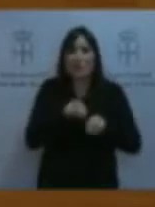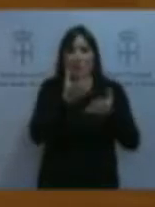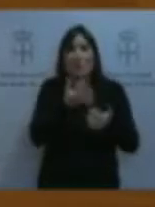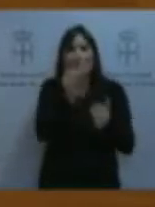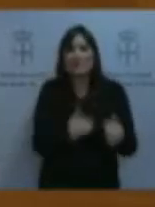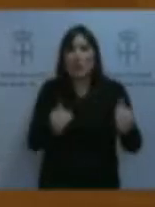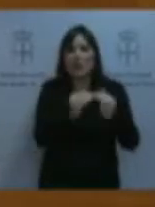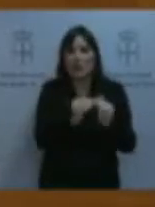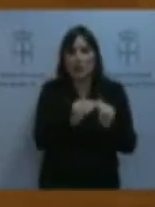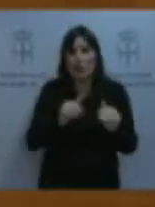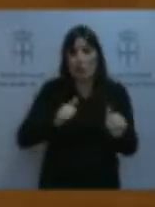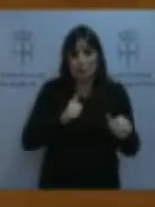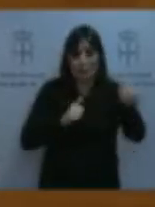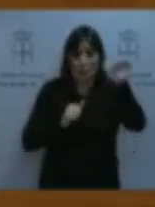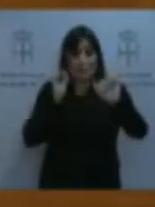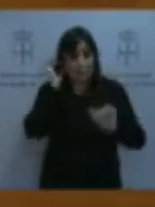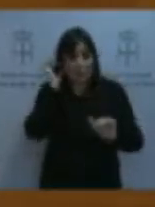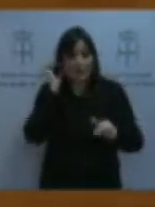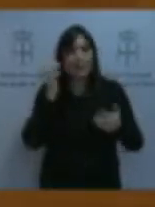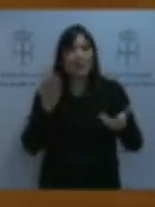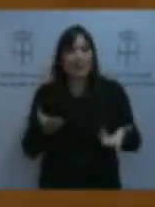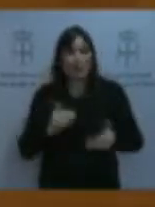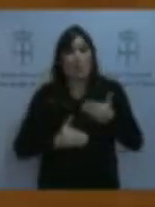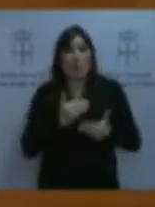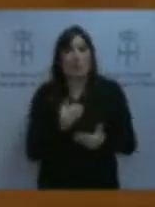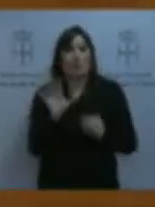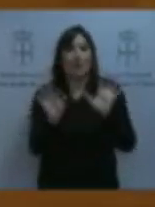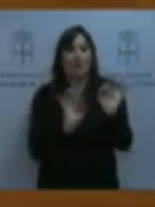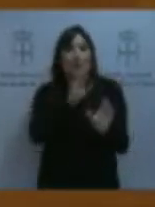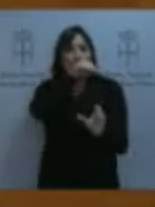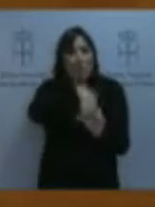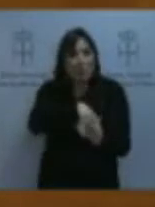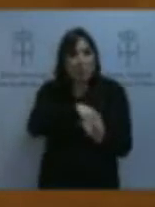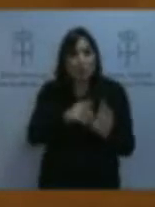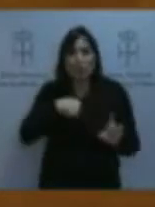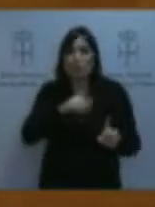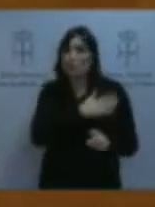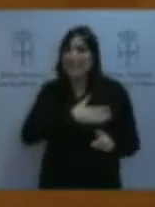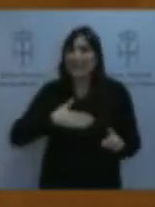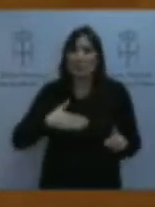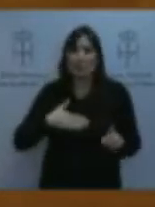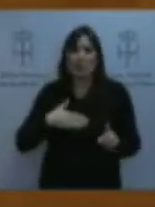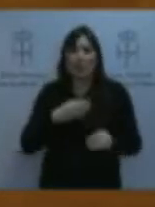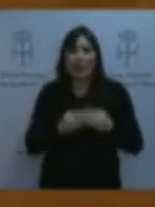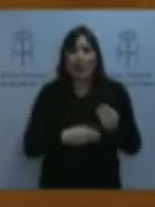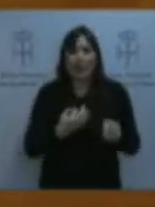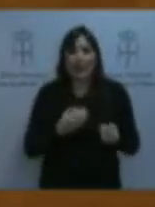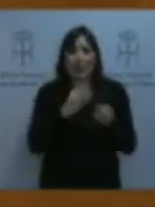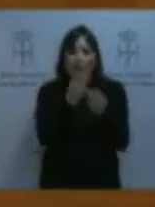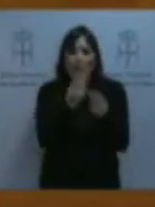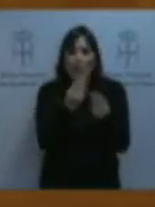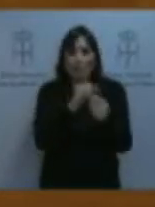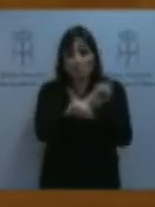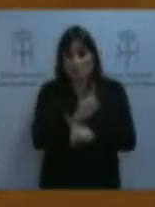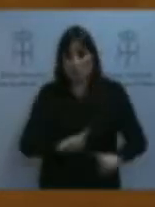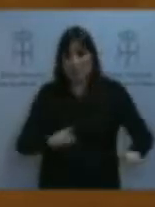en los procesos selectivos, lo que pretendemos limitar la discrecionalidad, pretendemos aumentar la información, pero también creemos